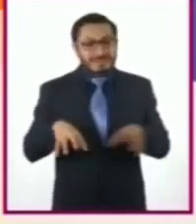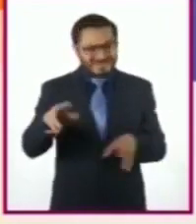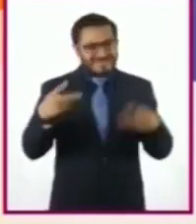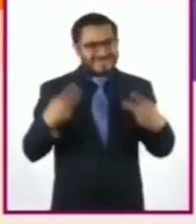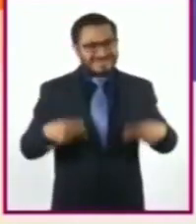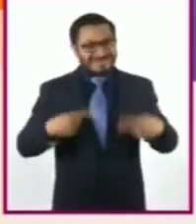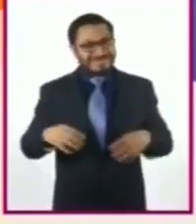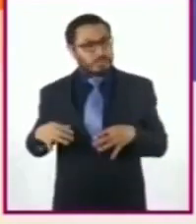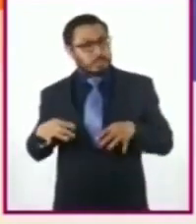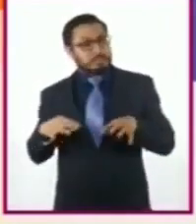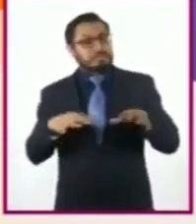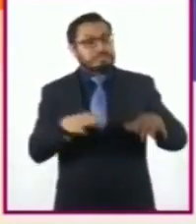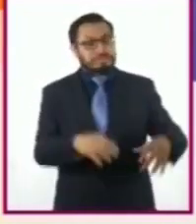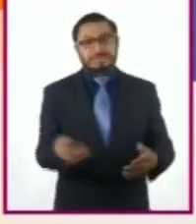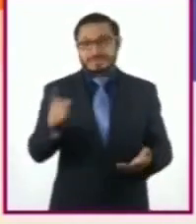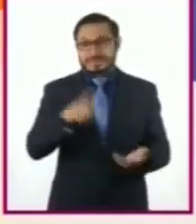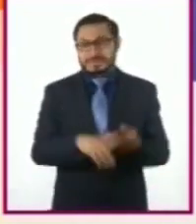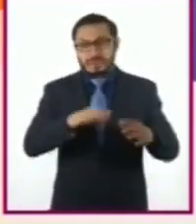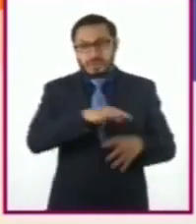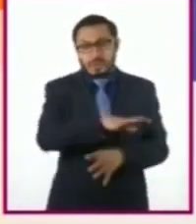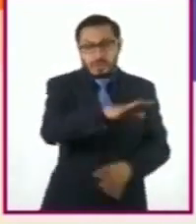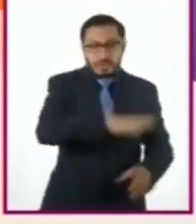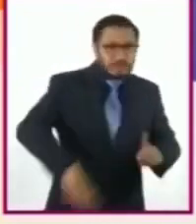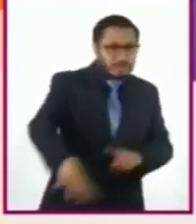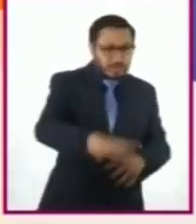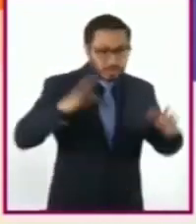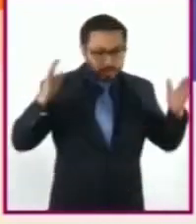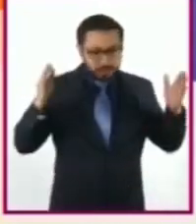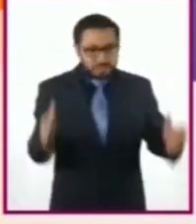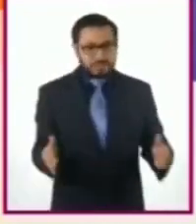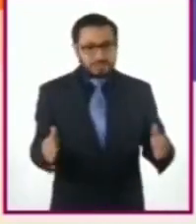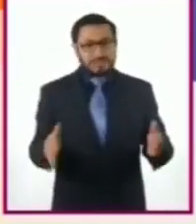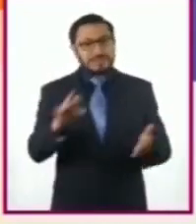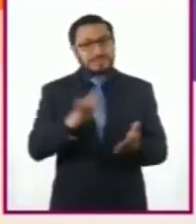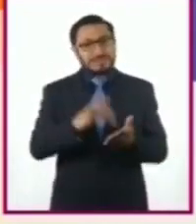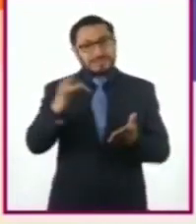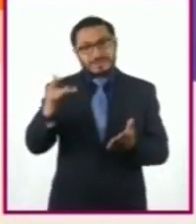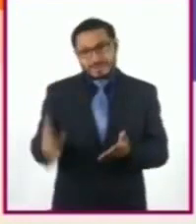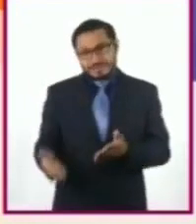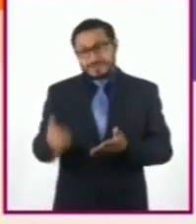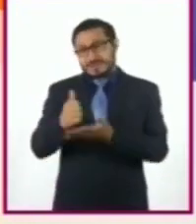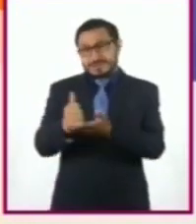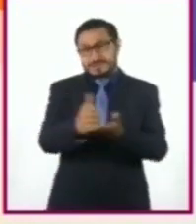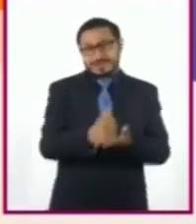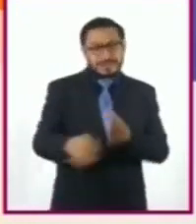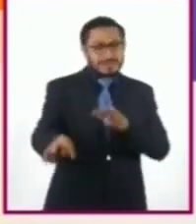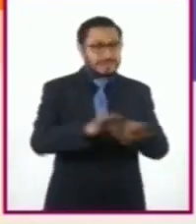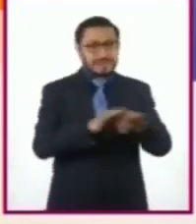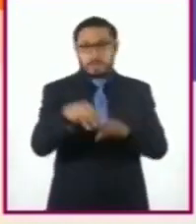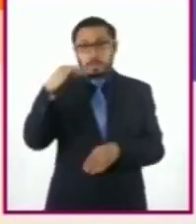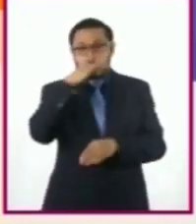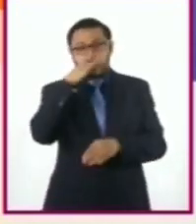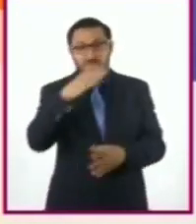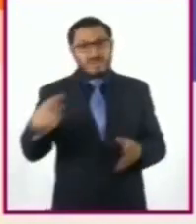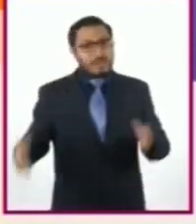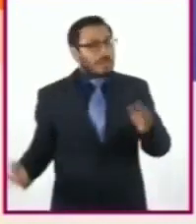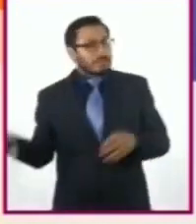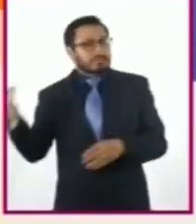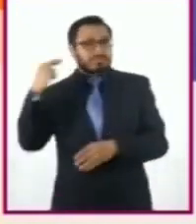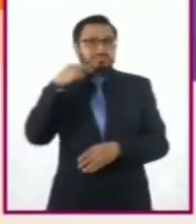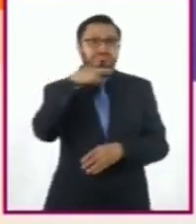los límites de la traza, y gracias a la mano de obra gratuita, se levantaron